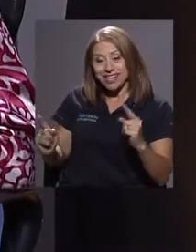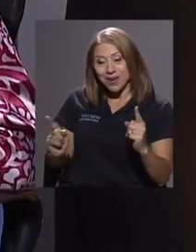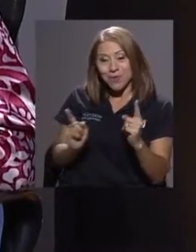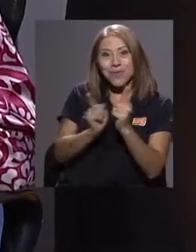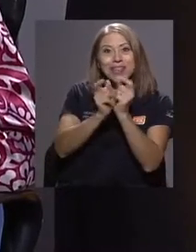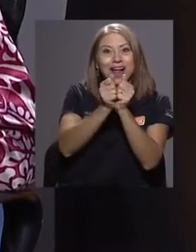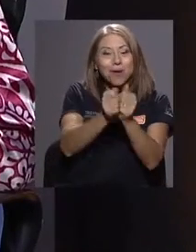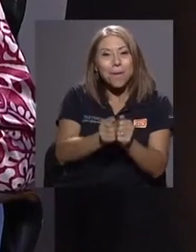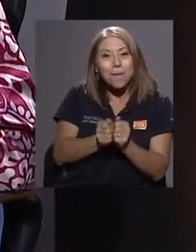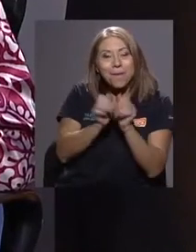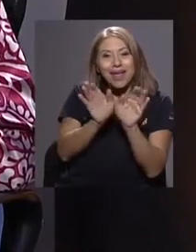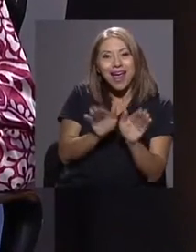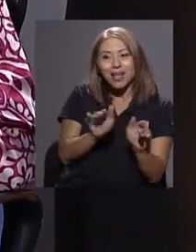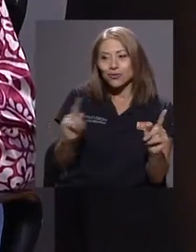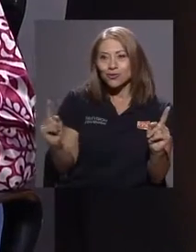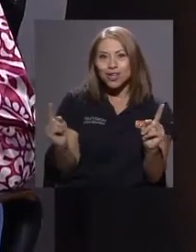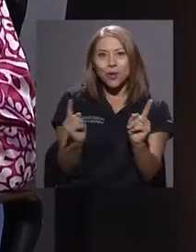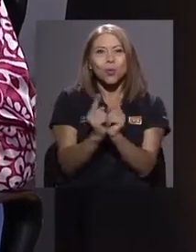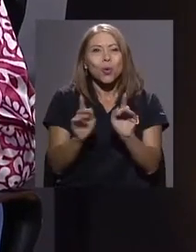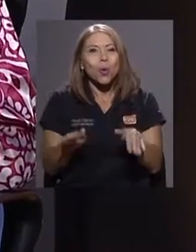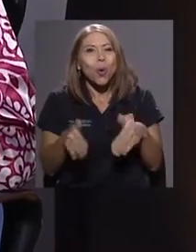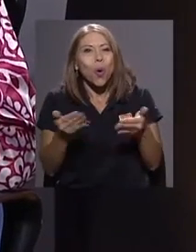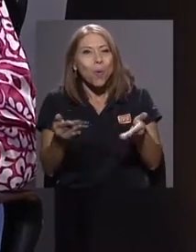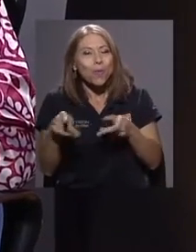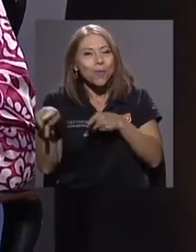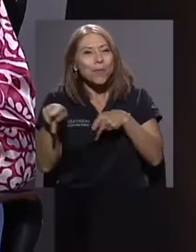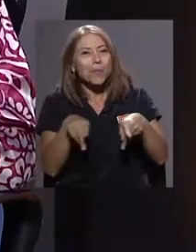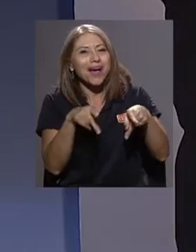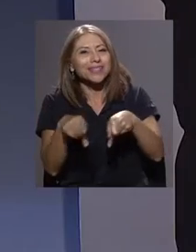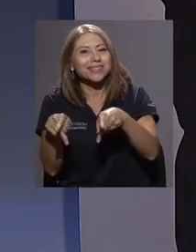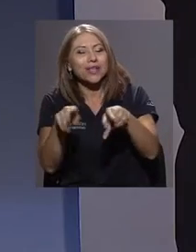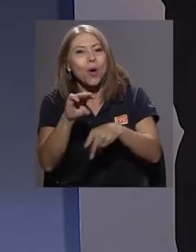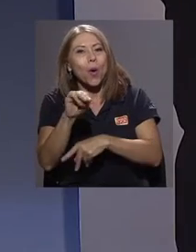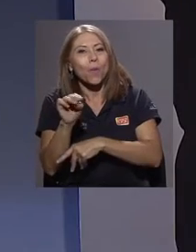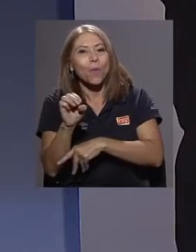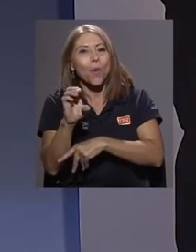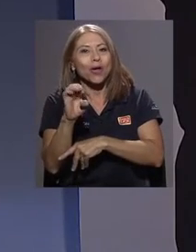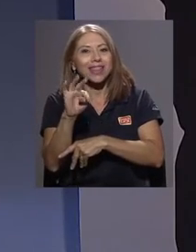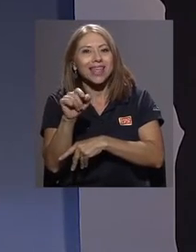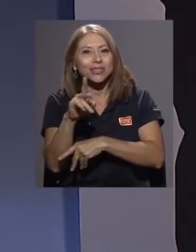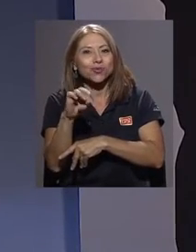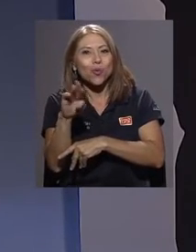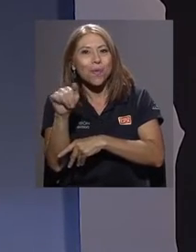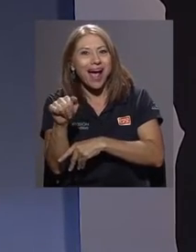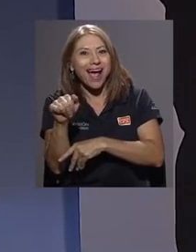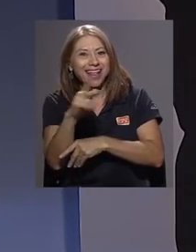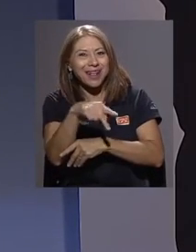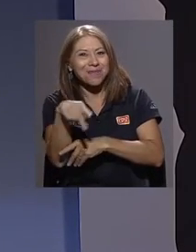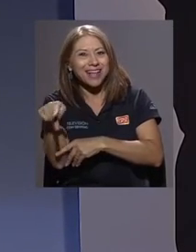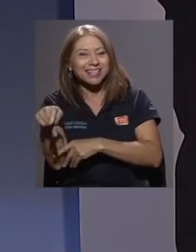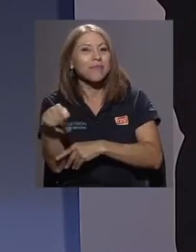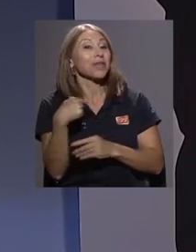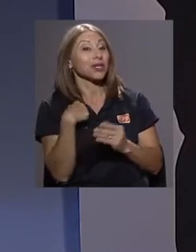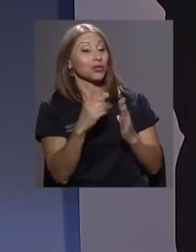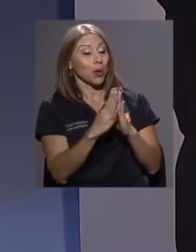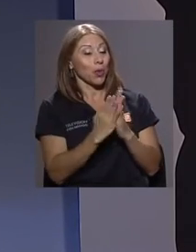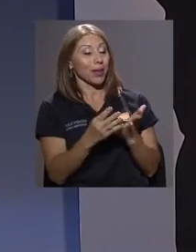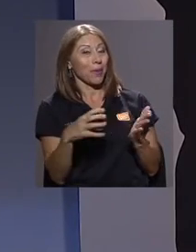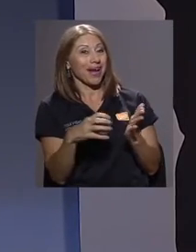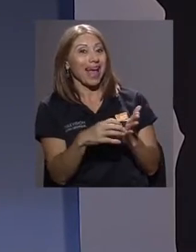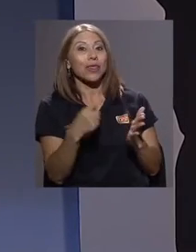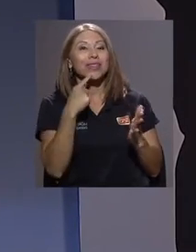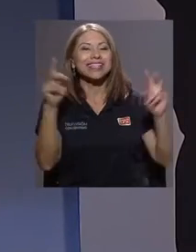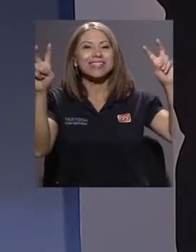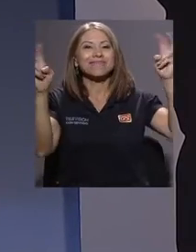en un paseo que hicimos a moctezuma en la perdiz yo lo tengo marcado y por supuesto dice y dice el cielo vestido